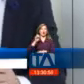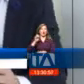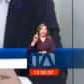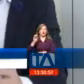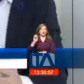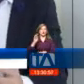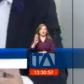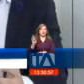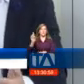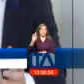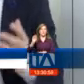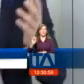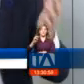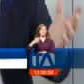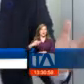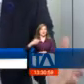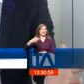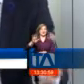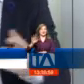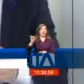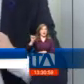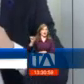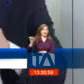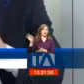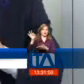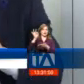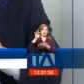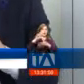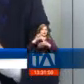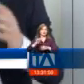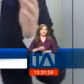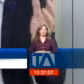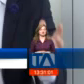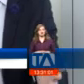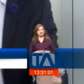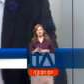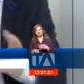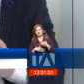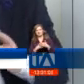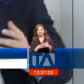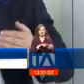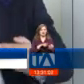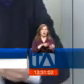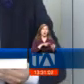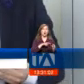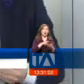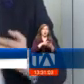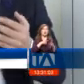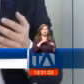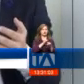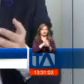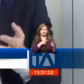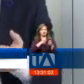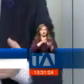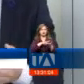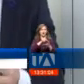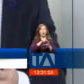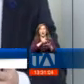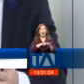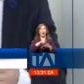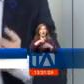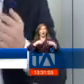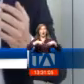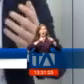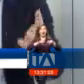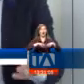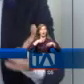investigados, acciones colusorias, acciones del SRI, acciones del CERCOP, acciones de la Contraloría, y en ese sentido el mecanismo será el